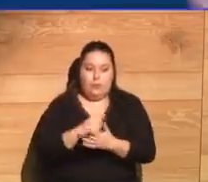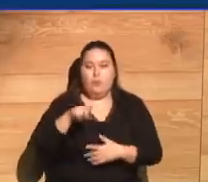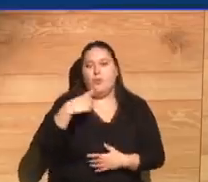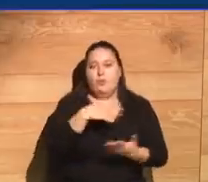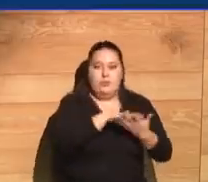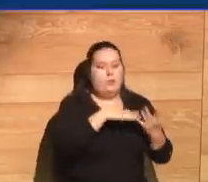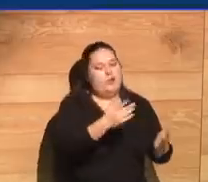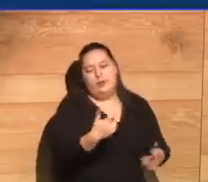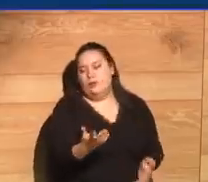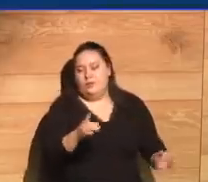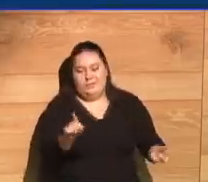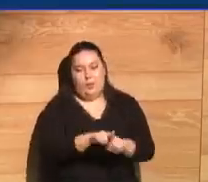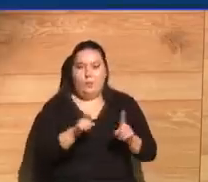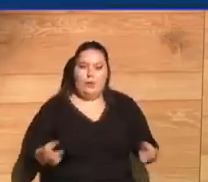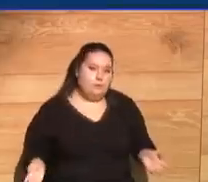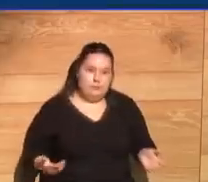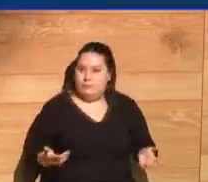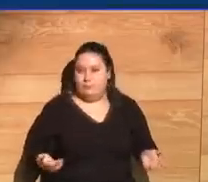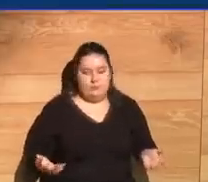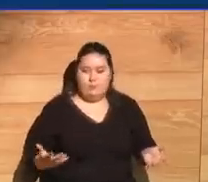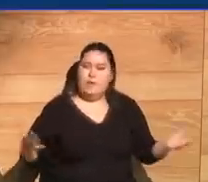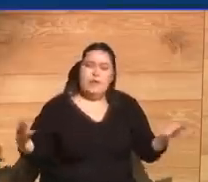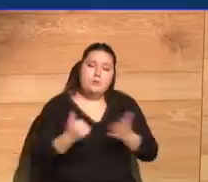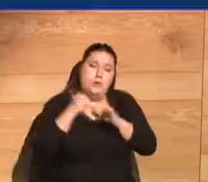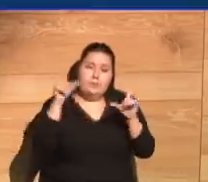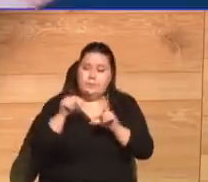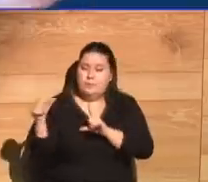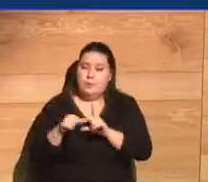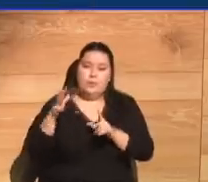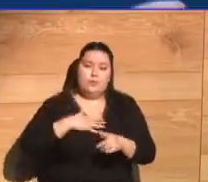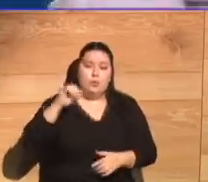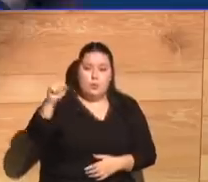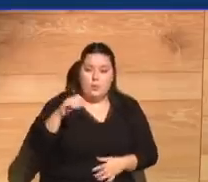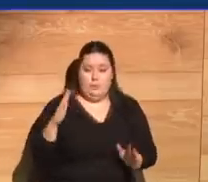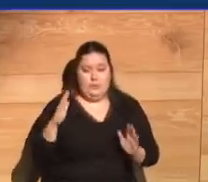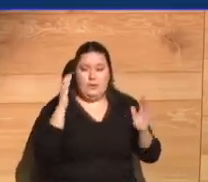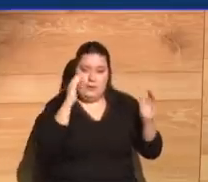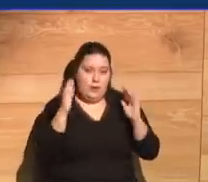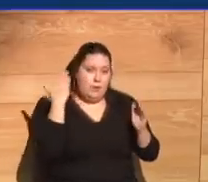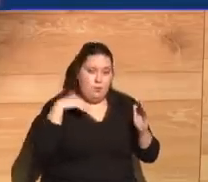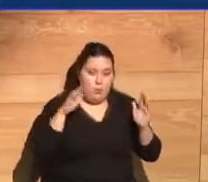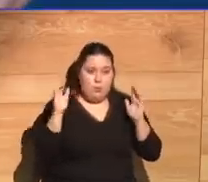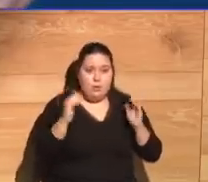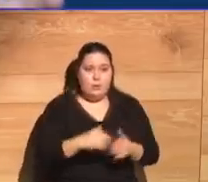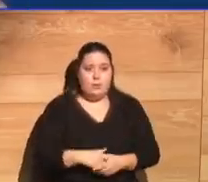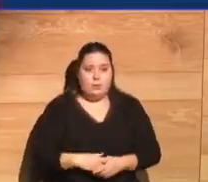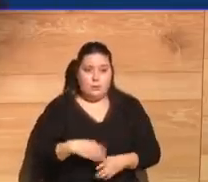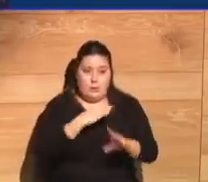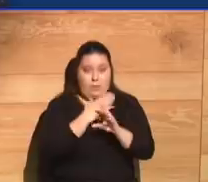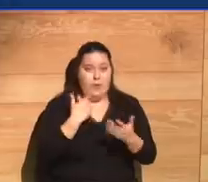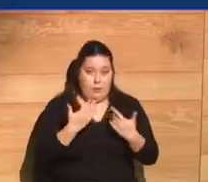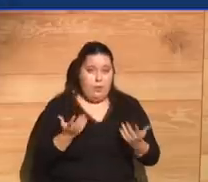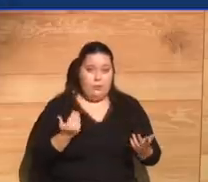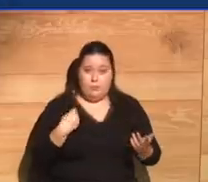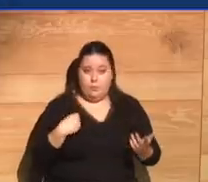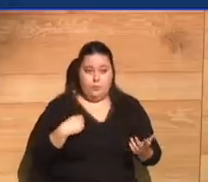no, da igual. En todas las películas de Superman hay un momento, y más en aquella época, lo hablábamos el otro día cuando hablábamos de los cómics, en